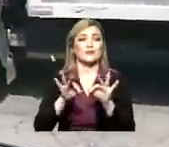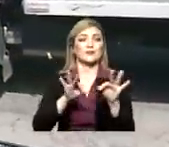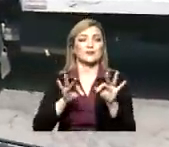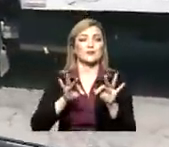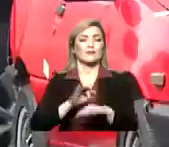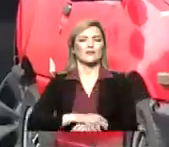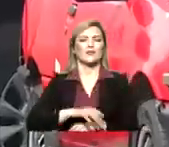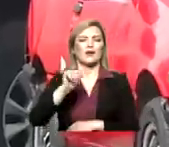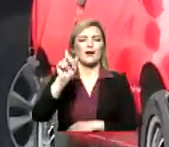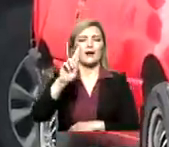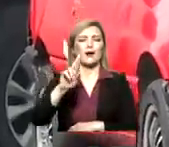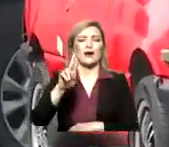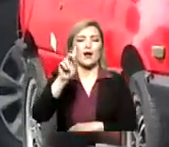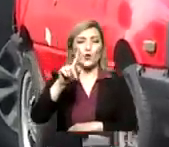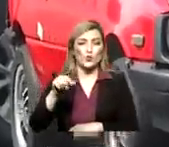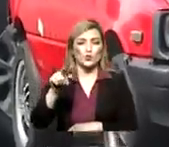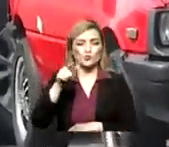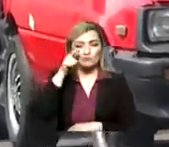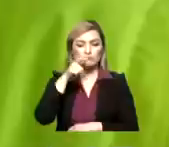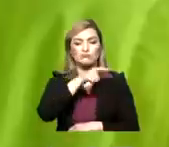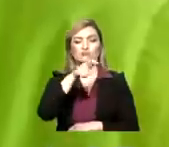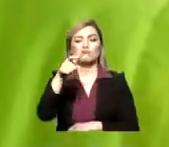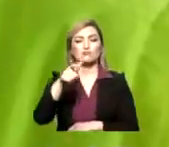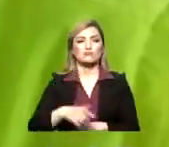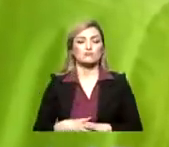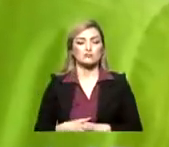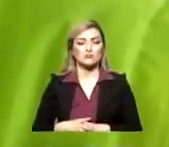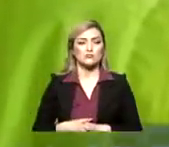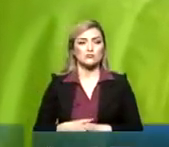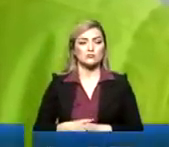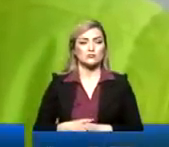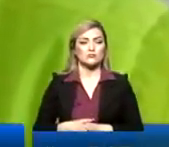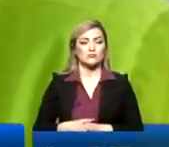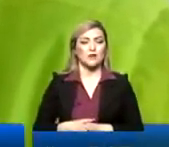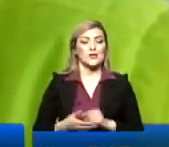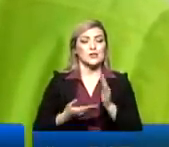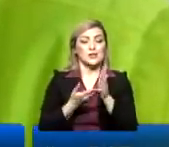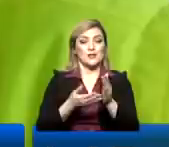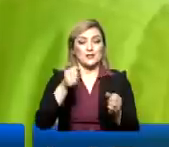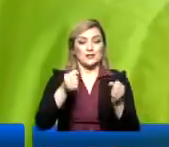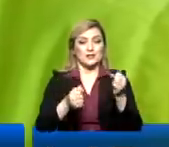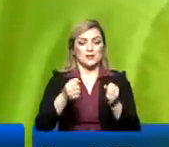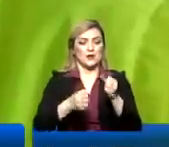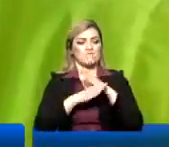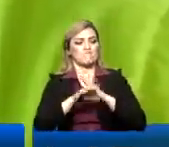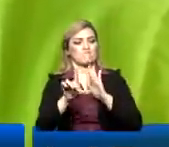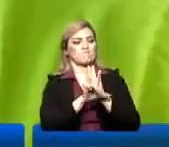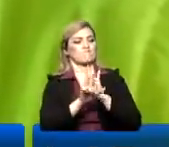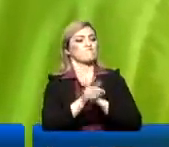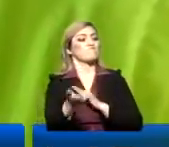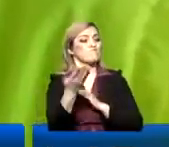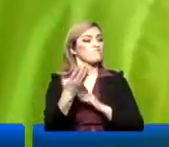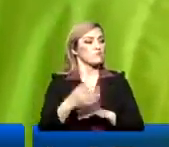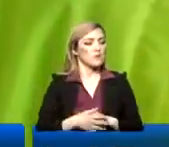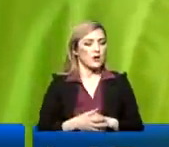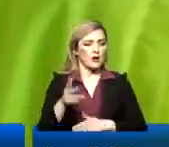Arauz, fiscalizador de la Agencia Metropolitana de Tránsito. Los vehículos que ingresen por restricción vehicular no tienen que pagar